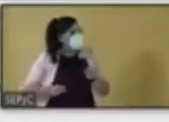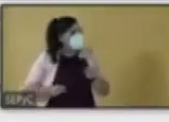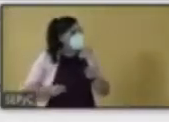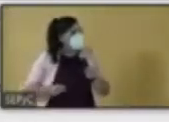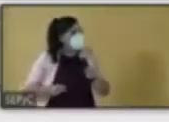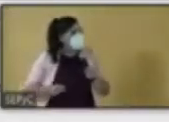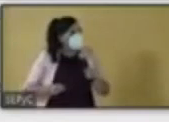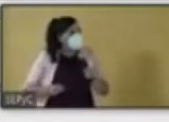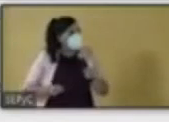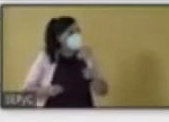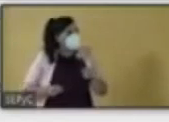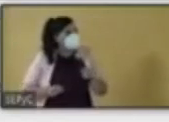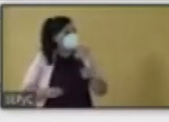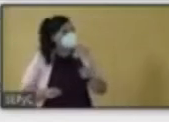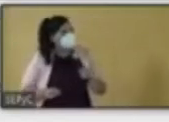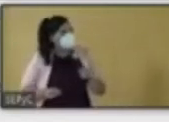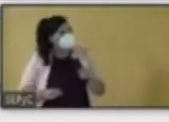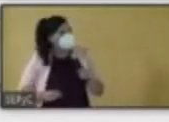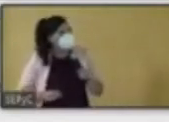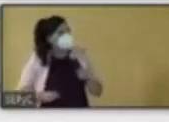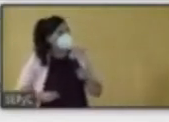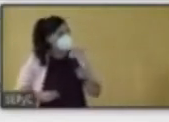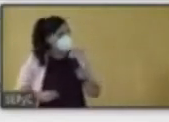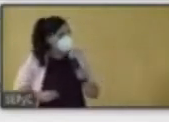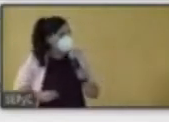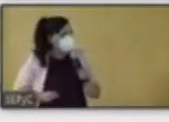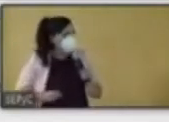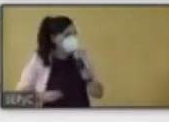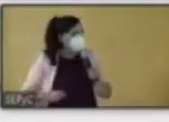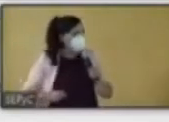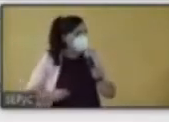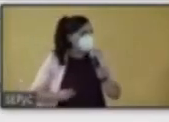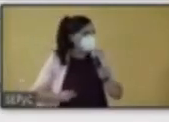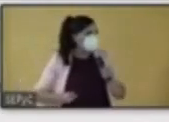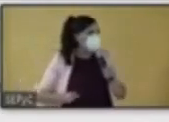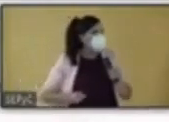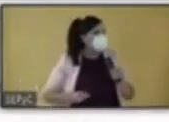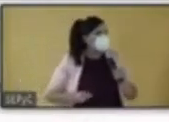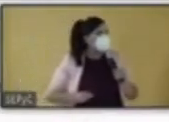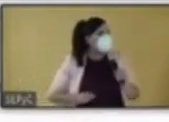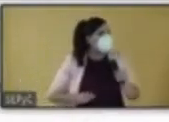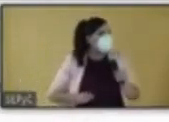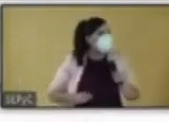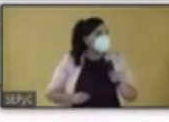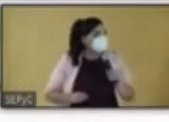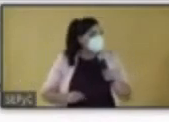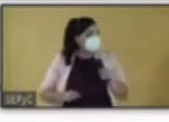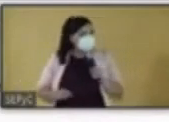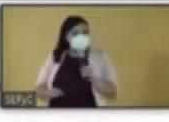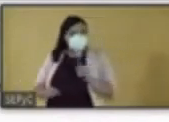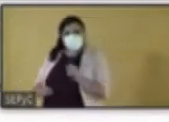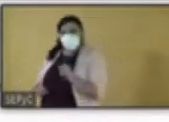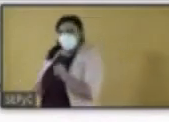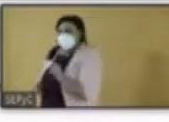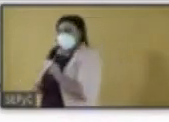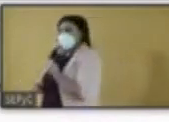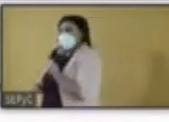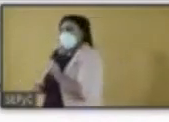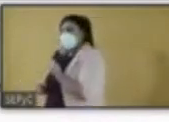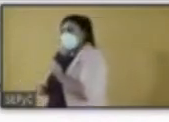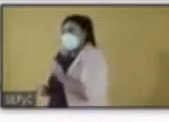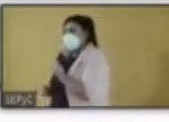Vamos al apartado medular de la declaración patrimonial y de intereses, denominada ingresos netos